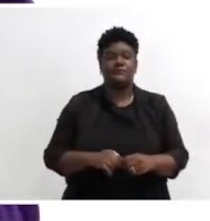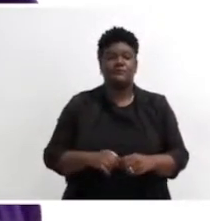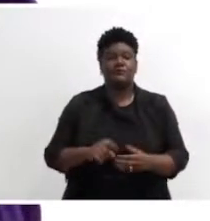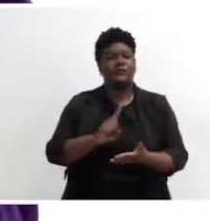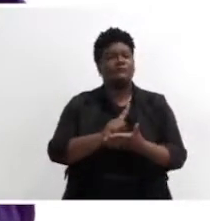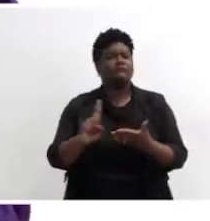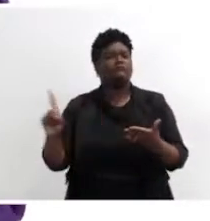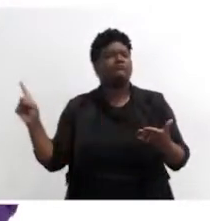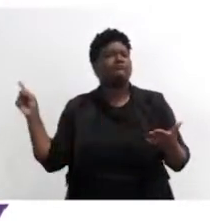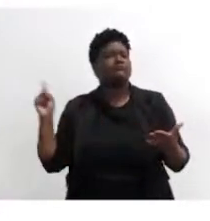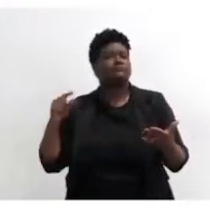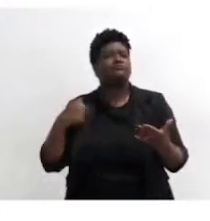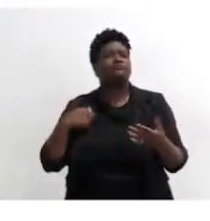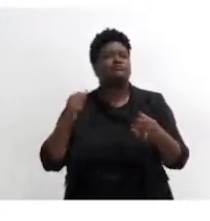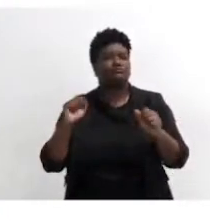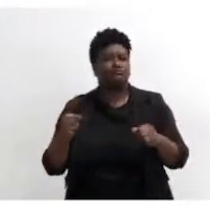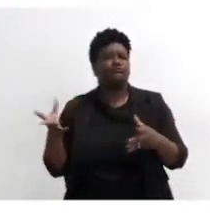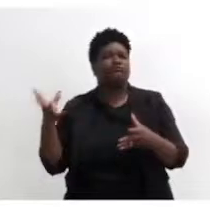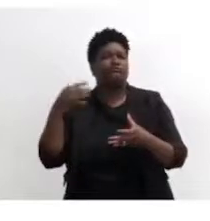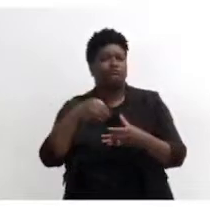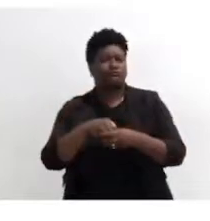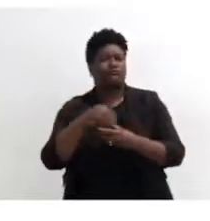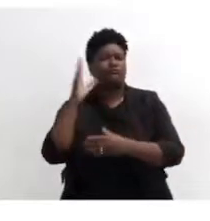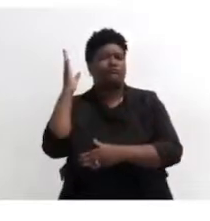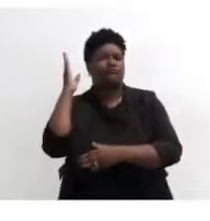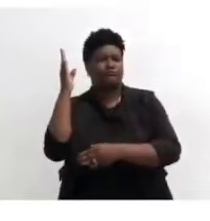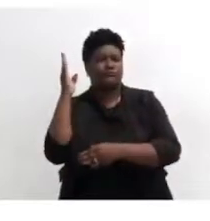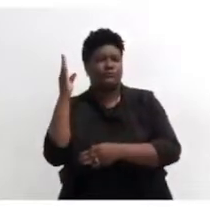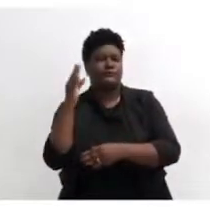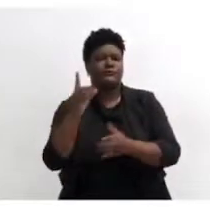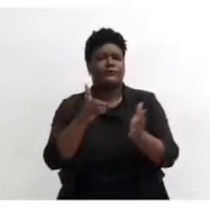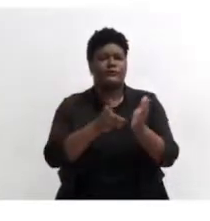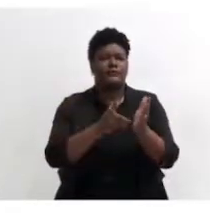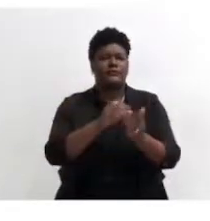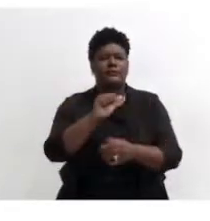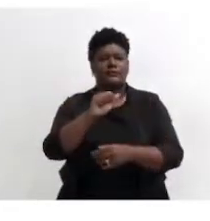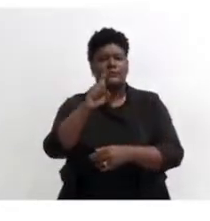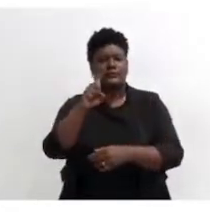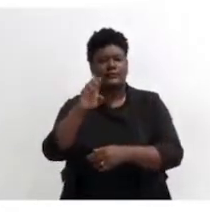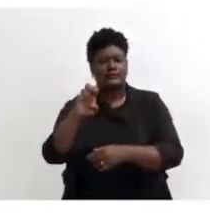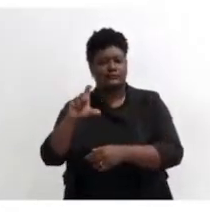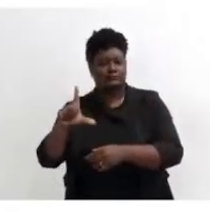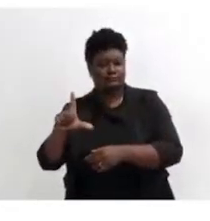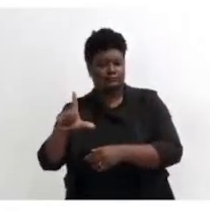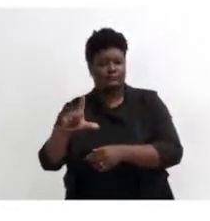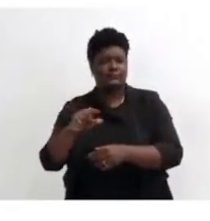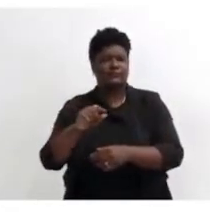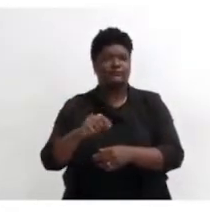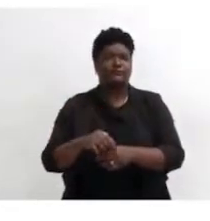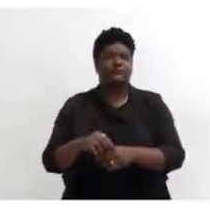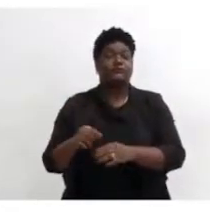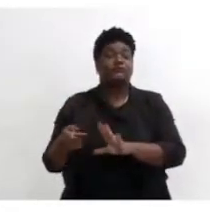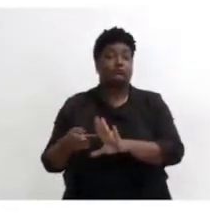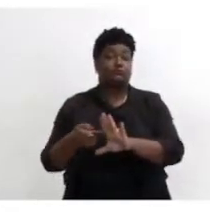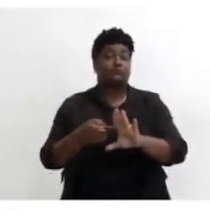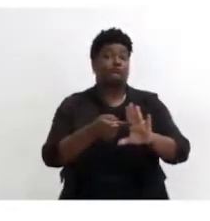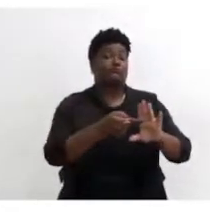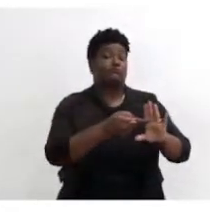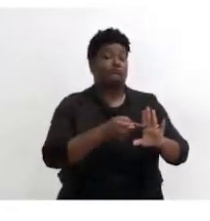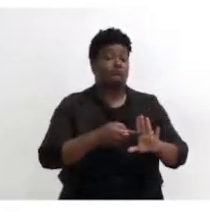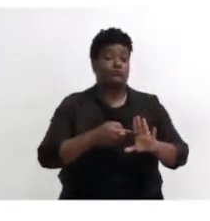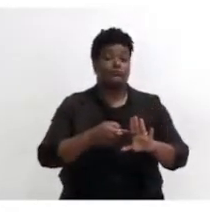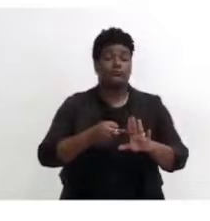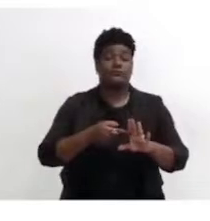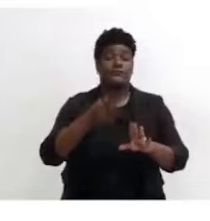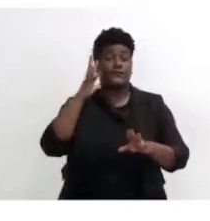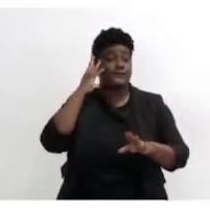el privilegio de participar en la conferencia del doctor Axel Zimmermann, un reconocido experto internacional